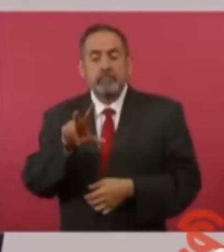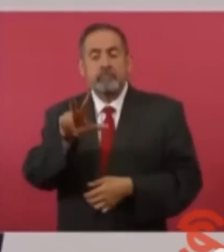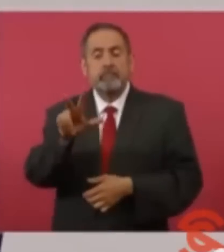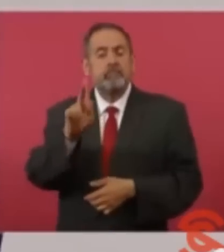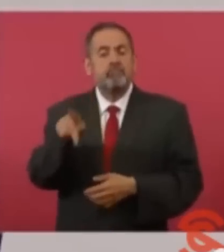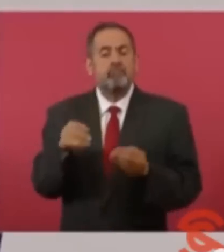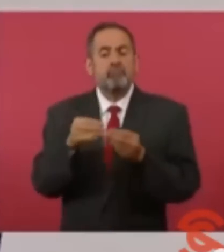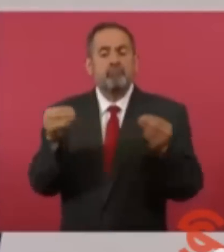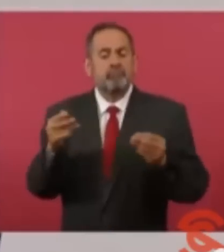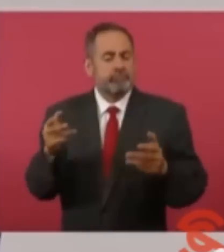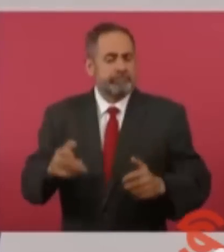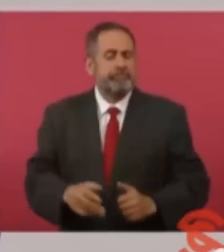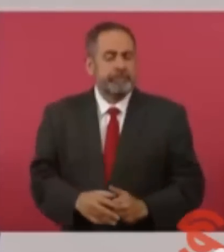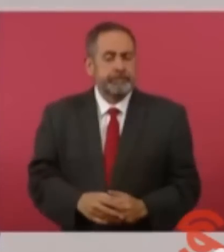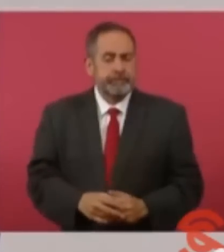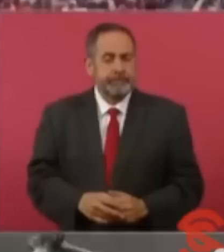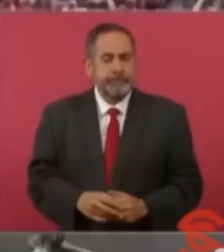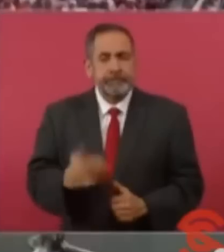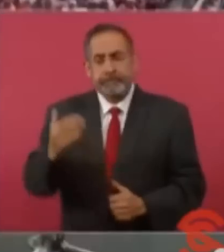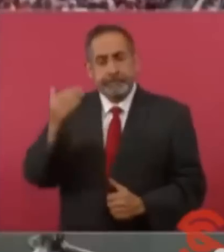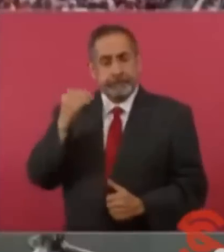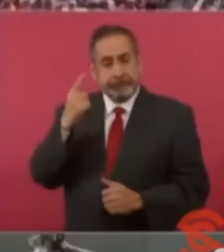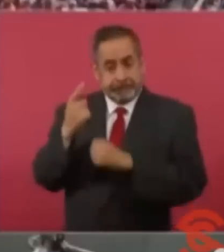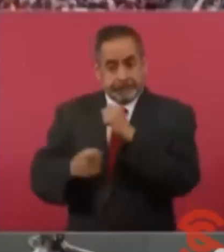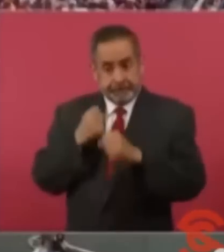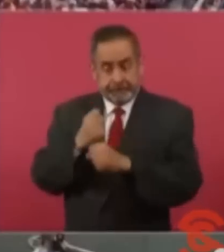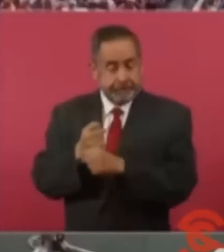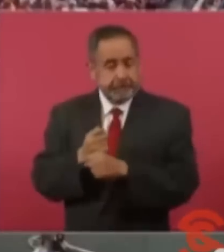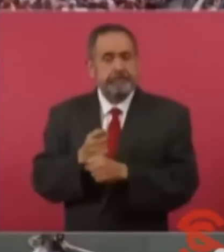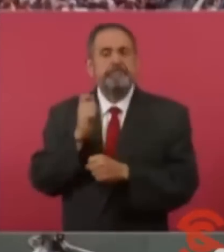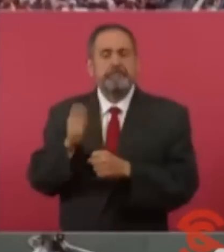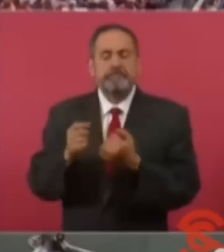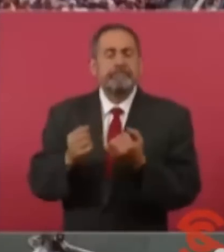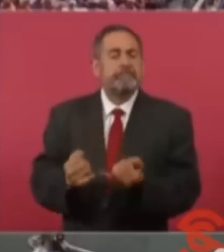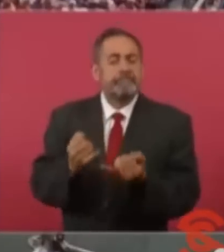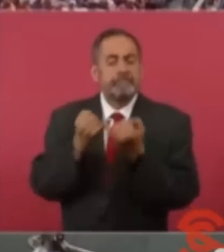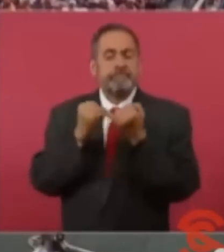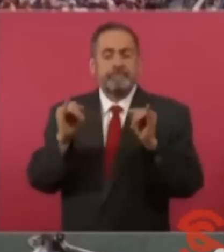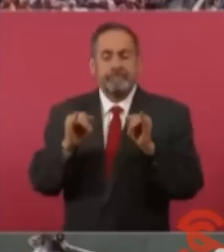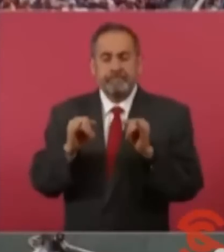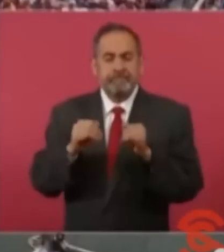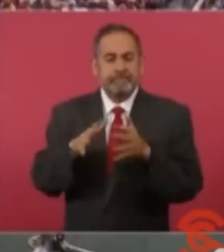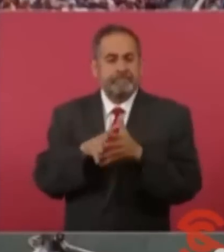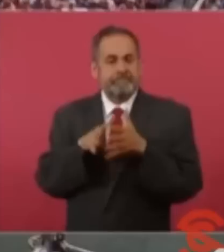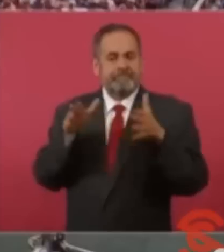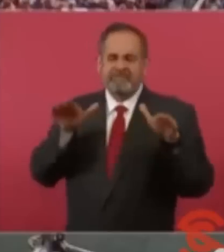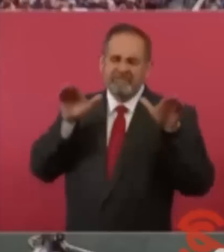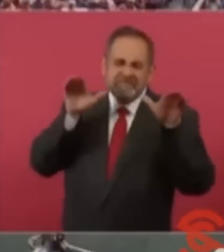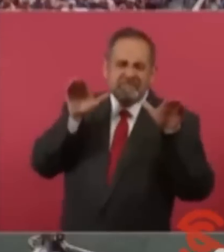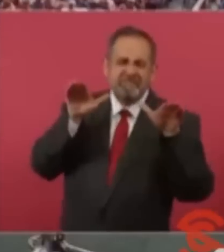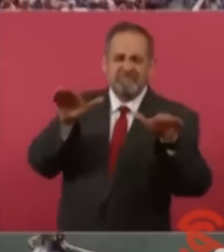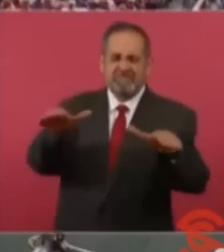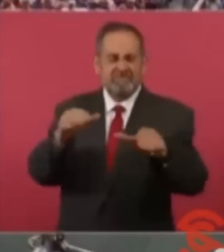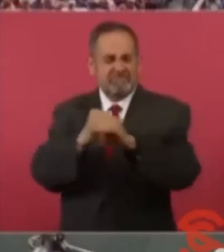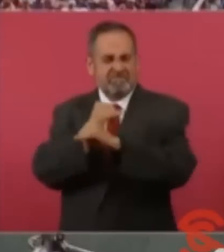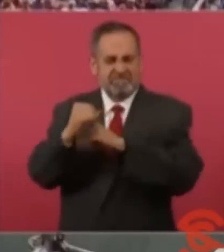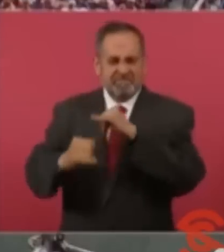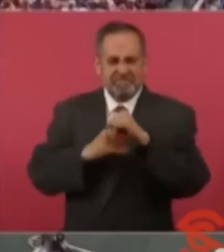kilómetros. Desde el año pasado se inauguró el magno aeropuerto